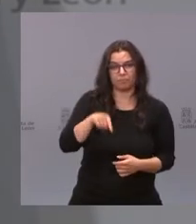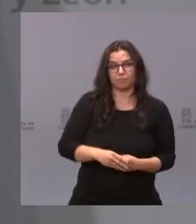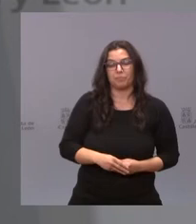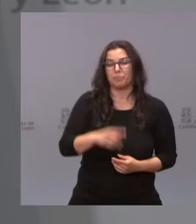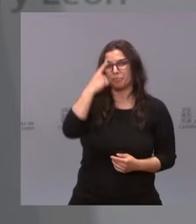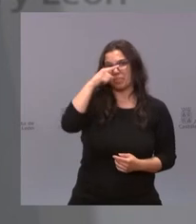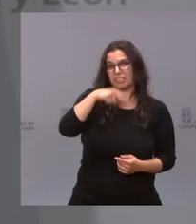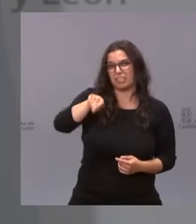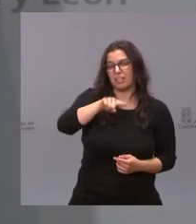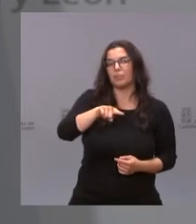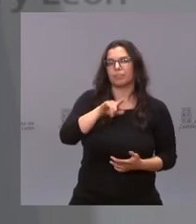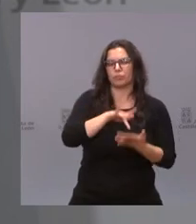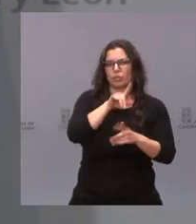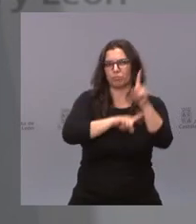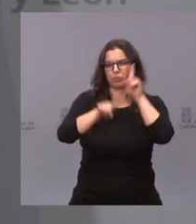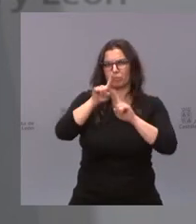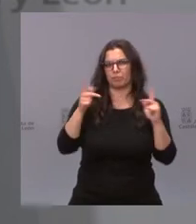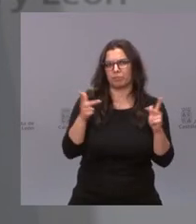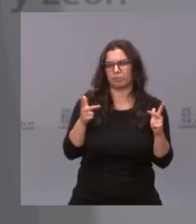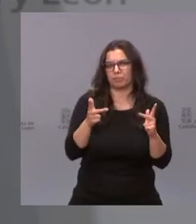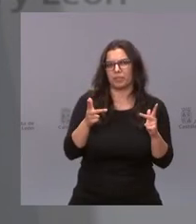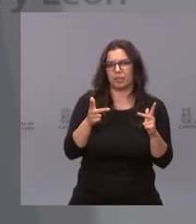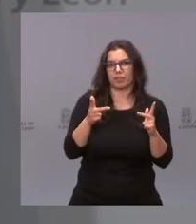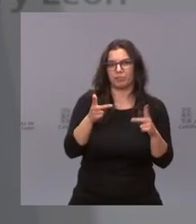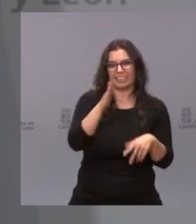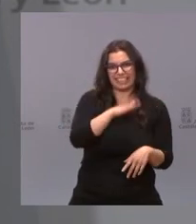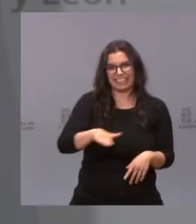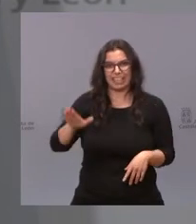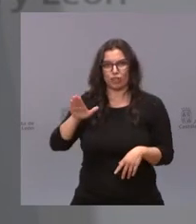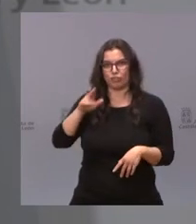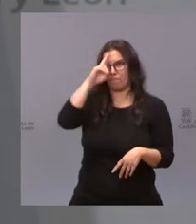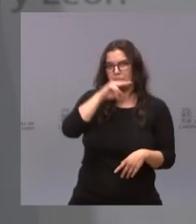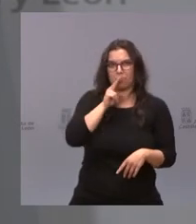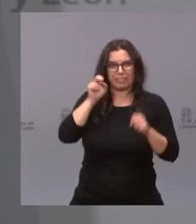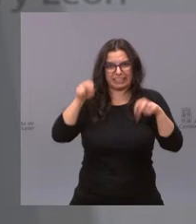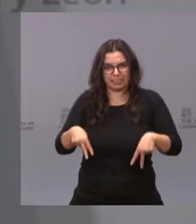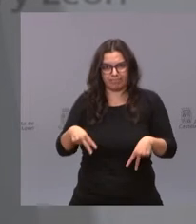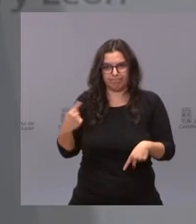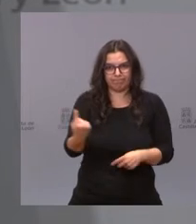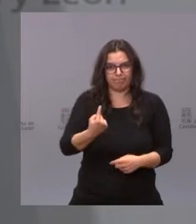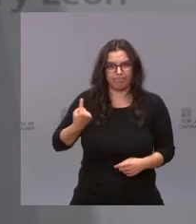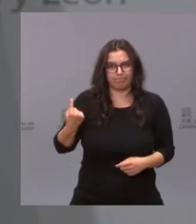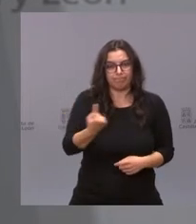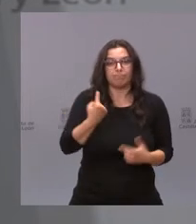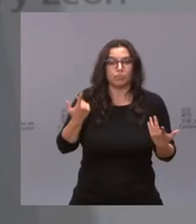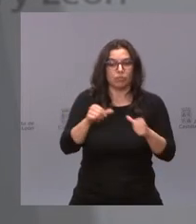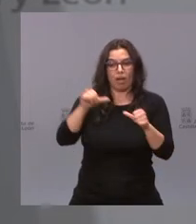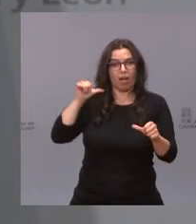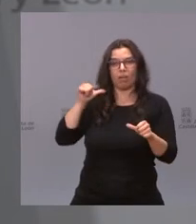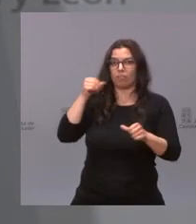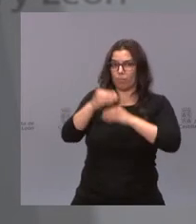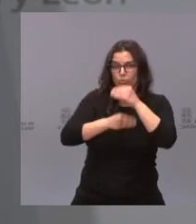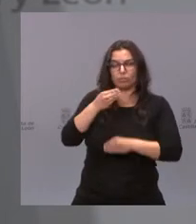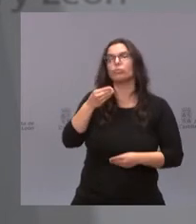un grave problema de menores no acompañados y, como hemos hecho en otras ocasiones, como hicimos